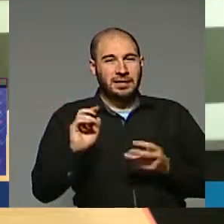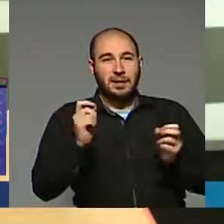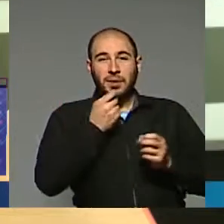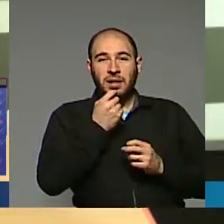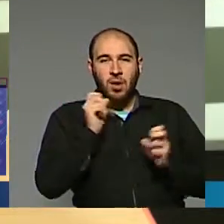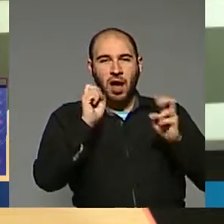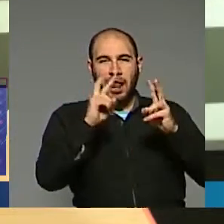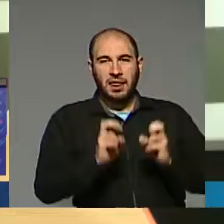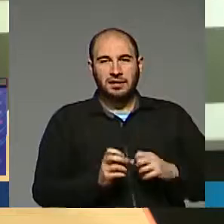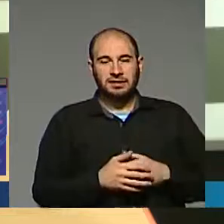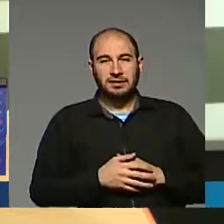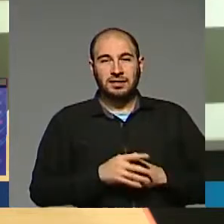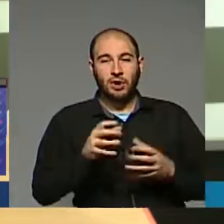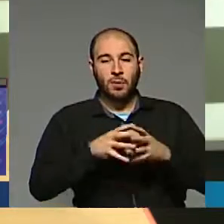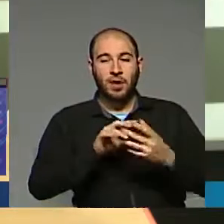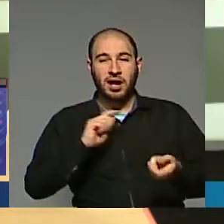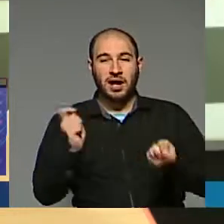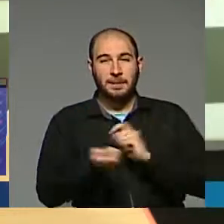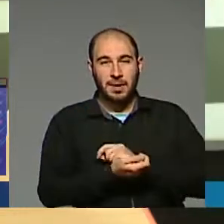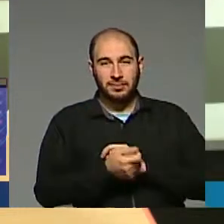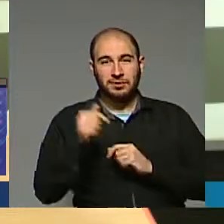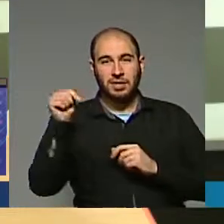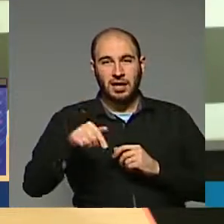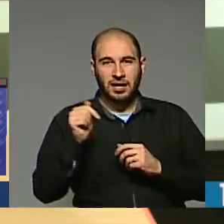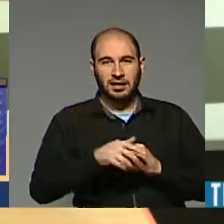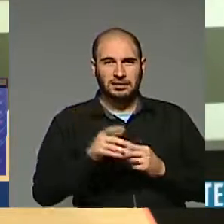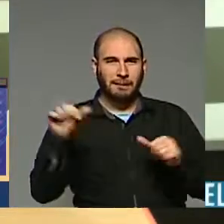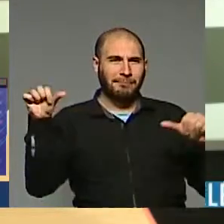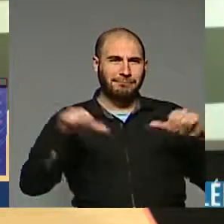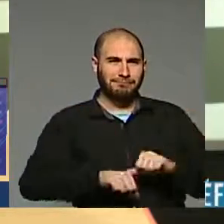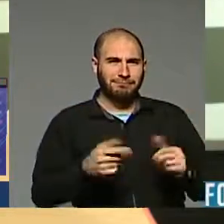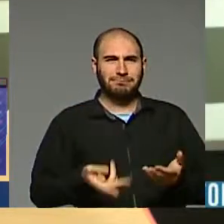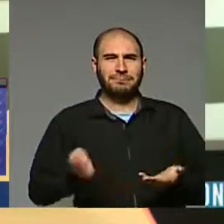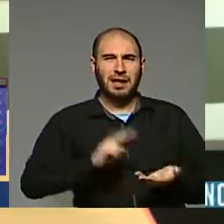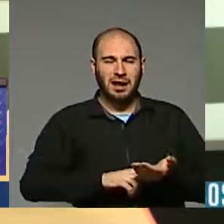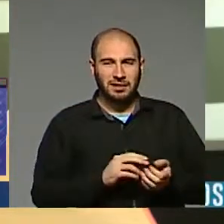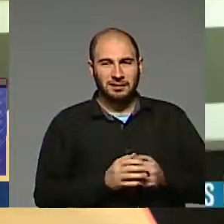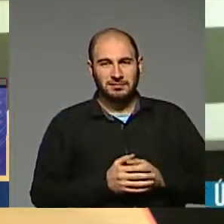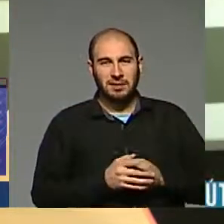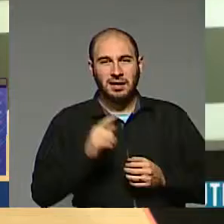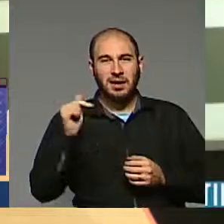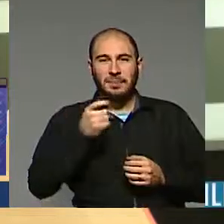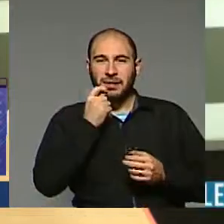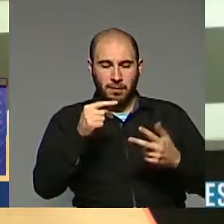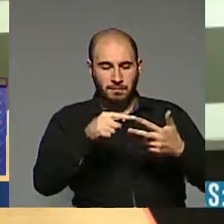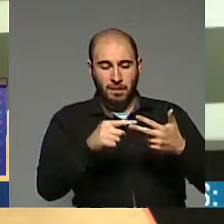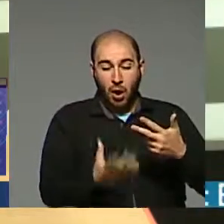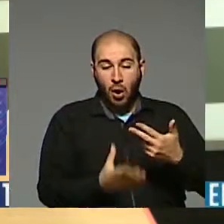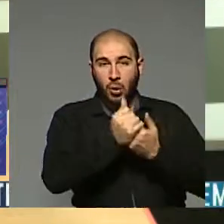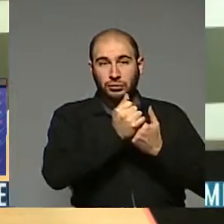ejemplo, el análisis que pueda hacer Cambiemos a partir de esto, que sin duda es una gran derrota. Vos lo decías, ni siquiera sumando los